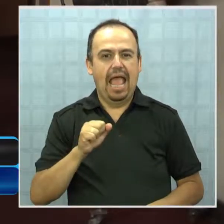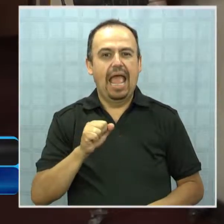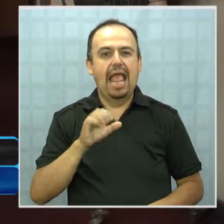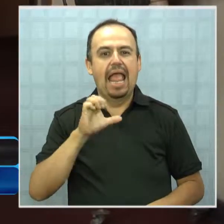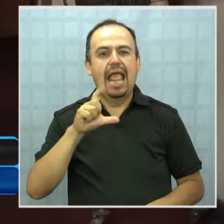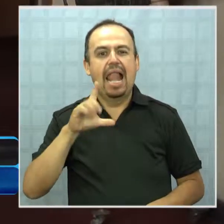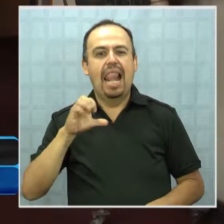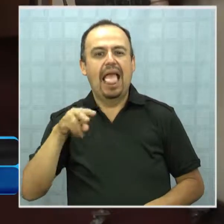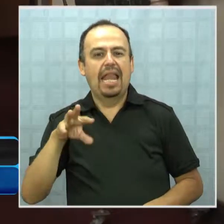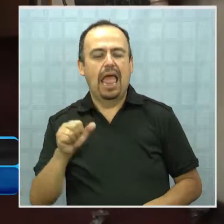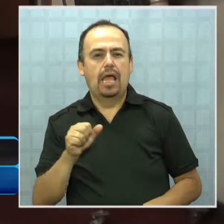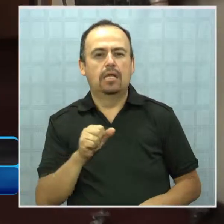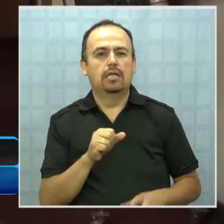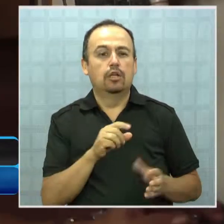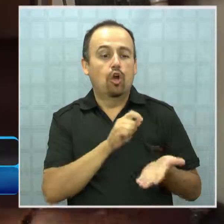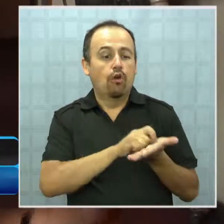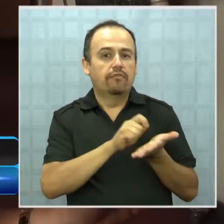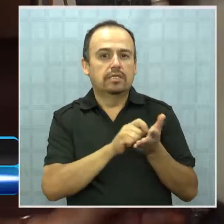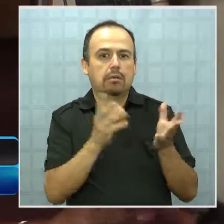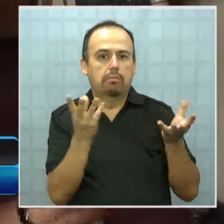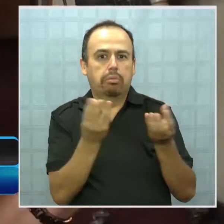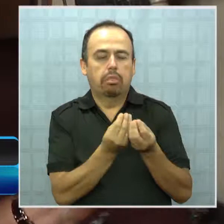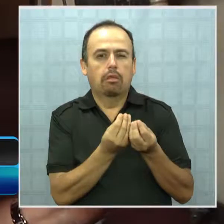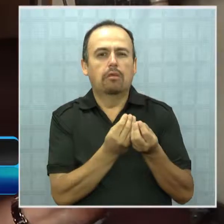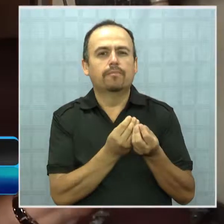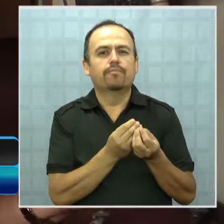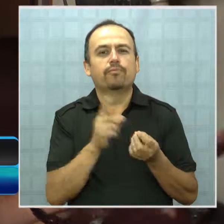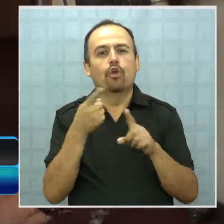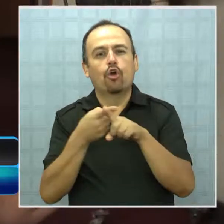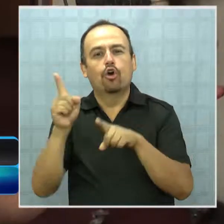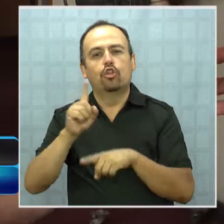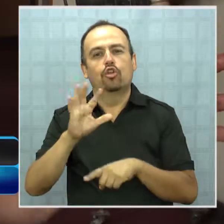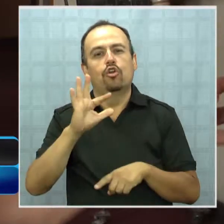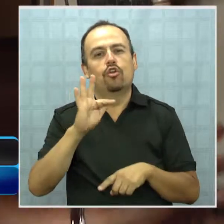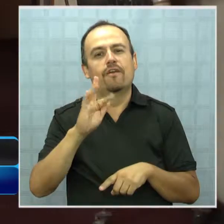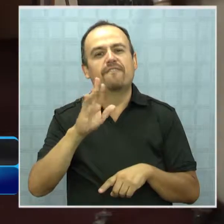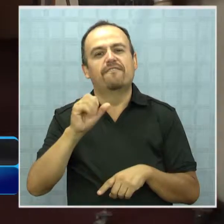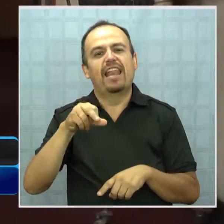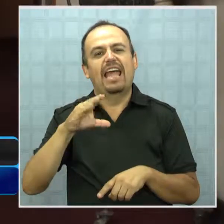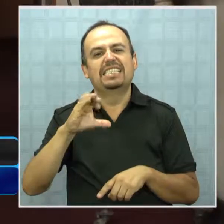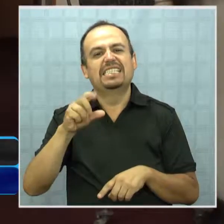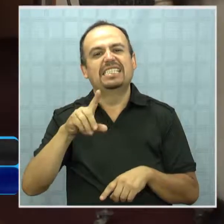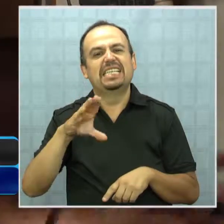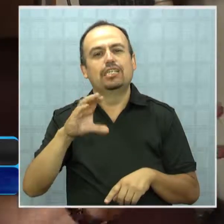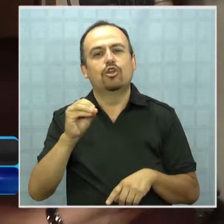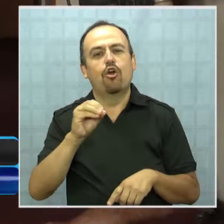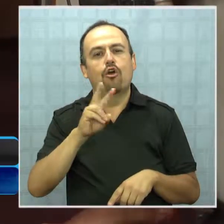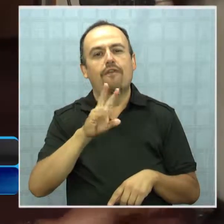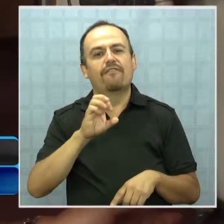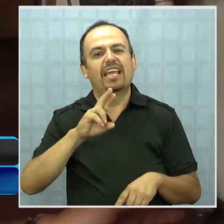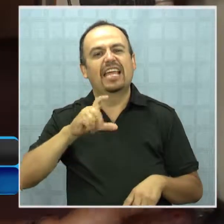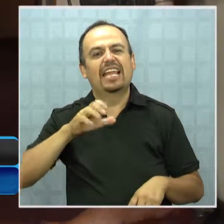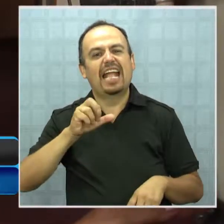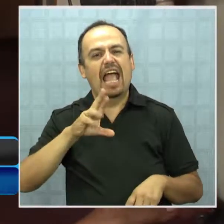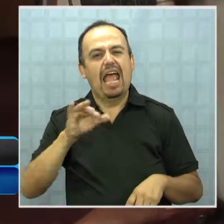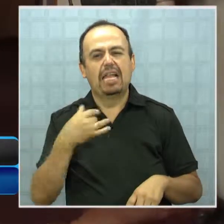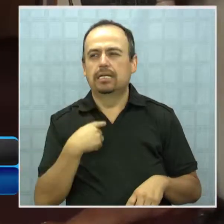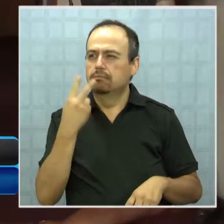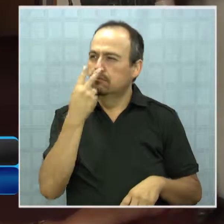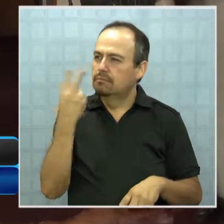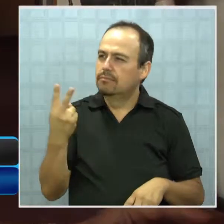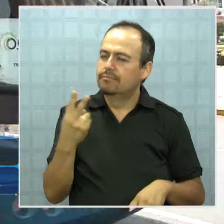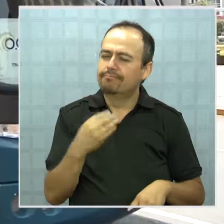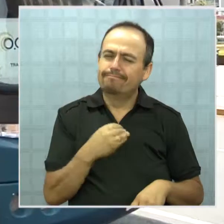actualmente y francisco vergara tenía una invitación a este teatro mesas o nostalgia